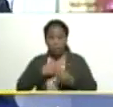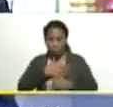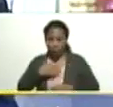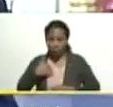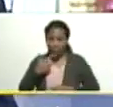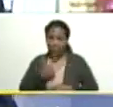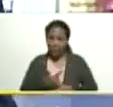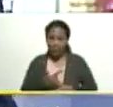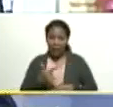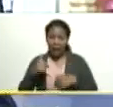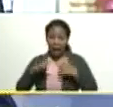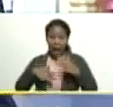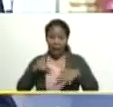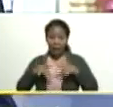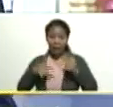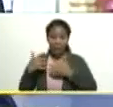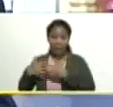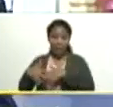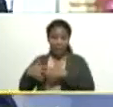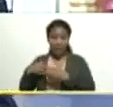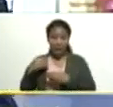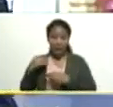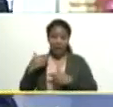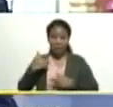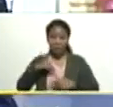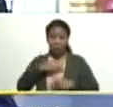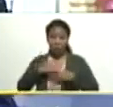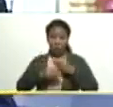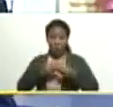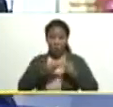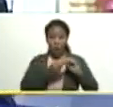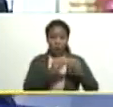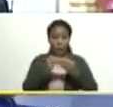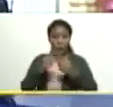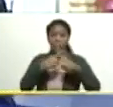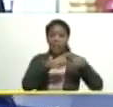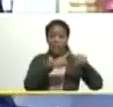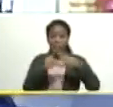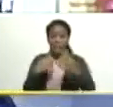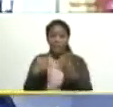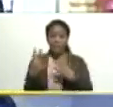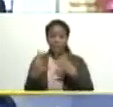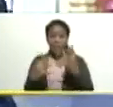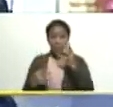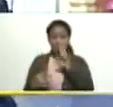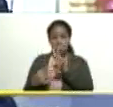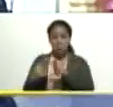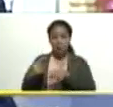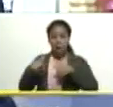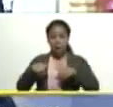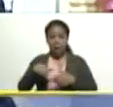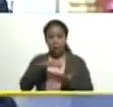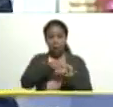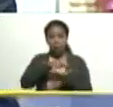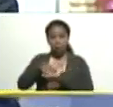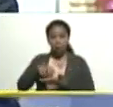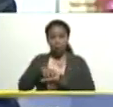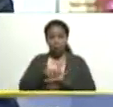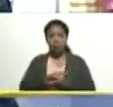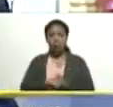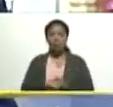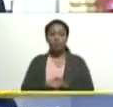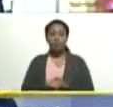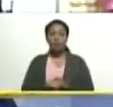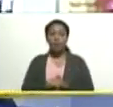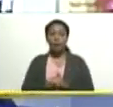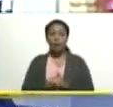toda esta actividad industrial que se ha venido desarrollando a través de las distintas expos que hemos visto a niveles regionales, a niveles nacionales, también creo